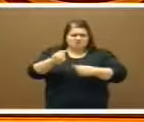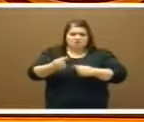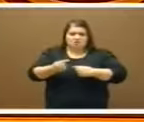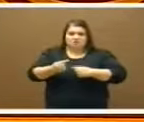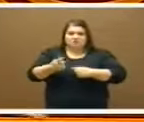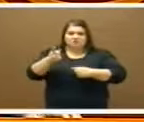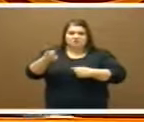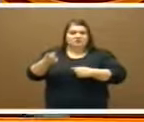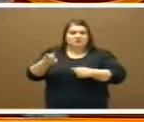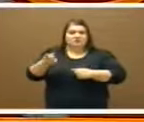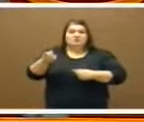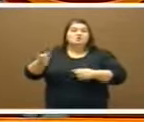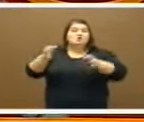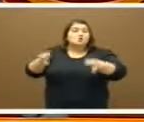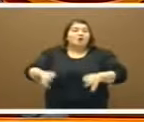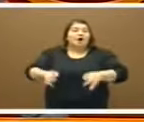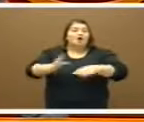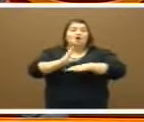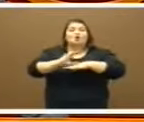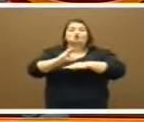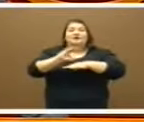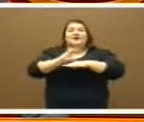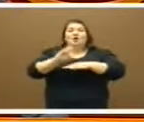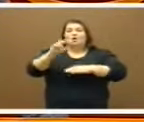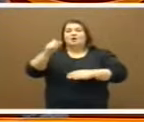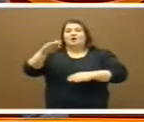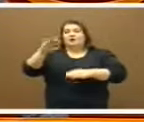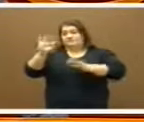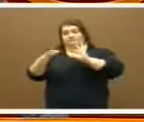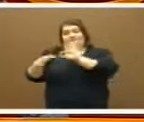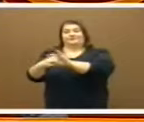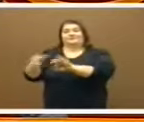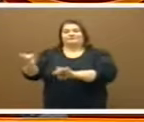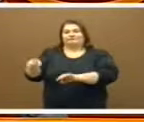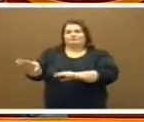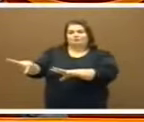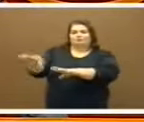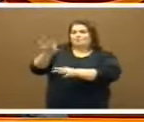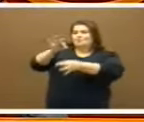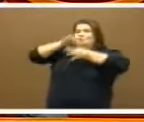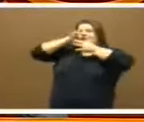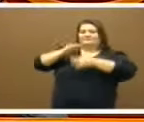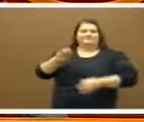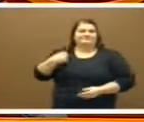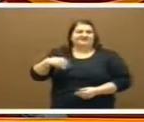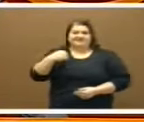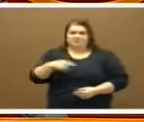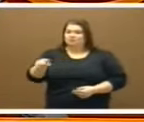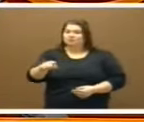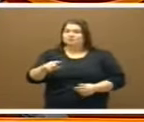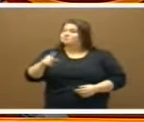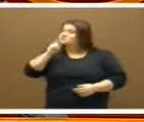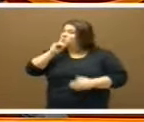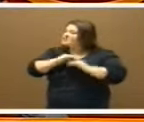le están pegando las mismas cosas que el consejero del Ramos. Ha empezado diciendo que miento